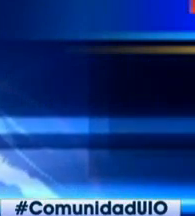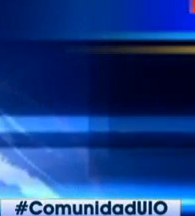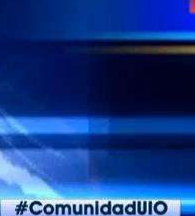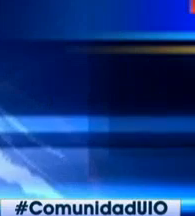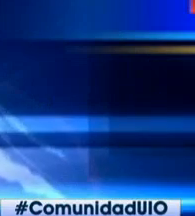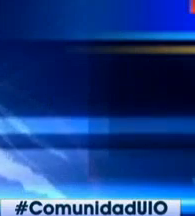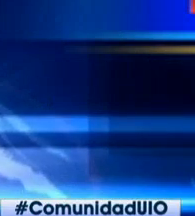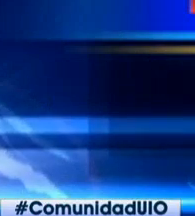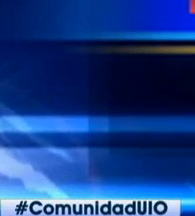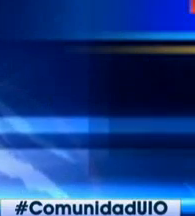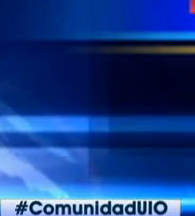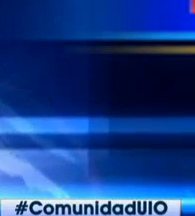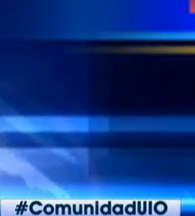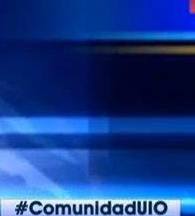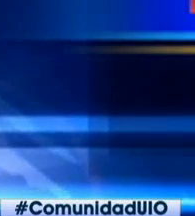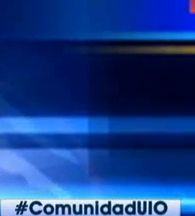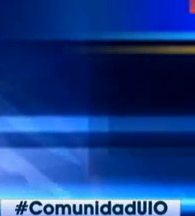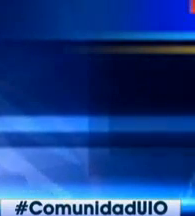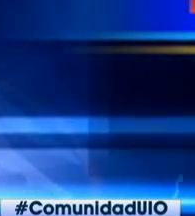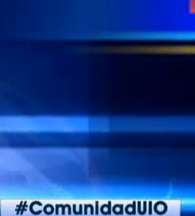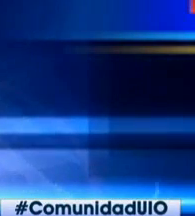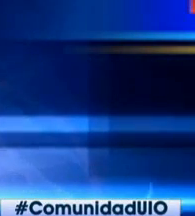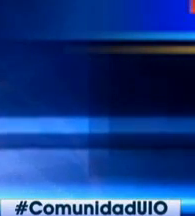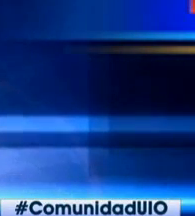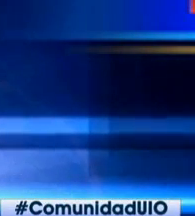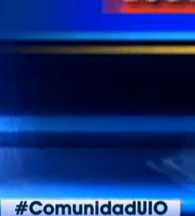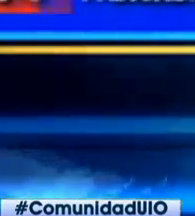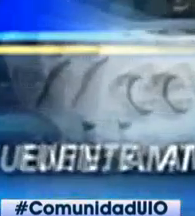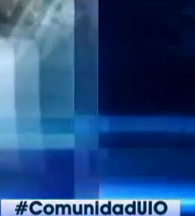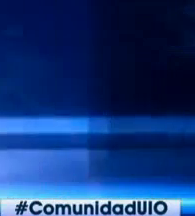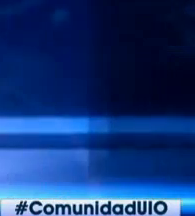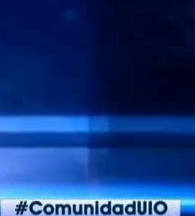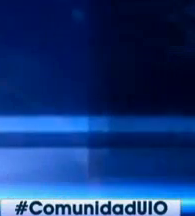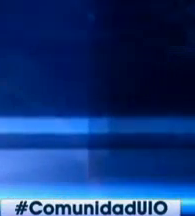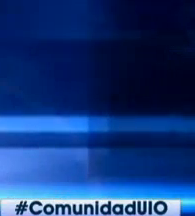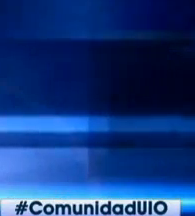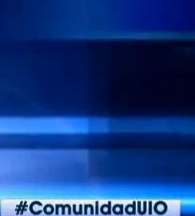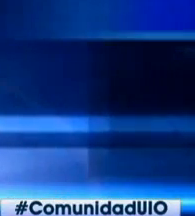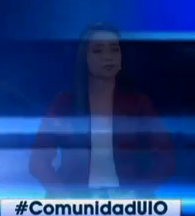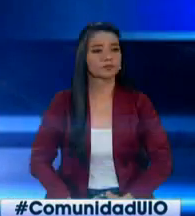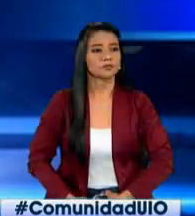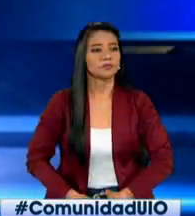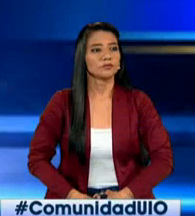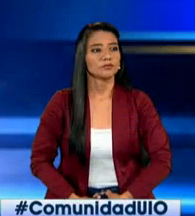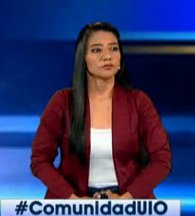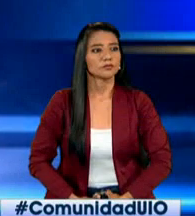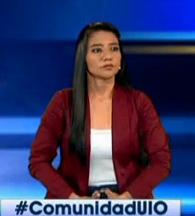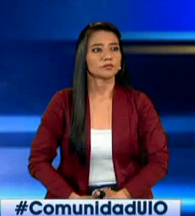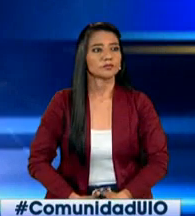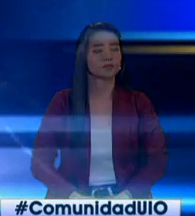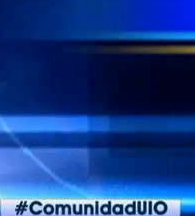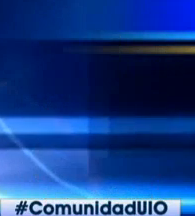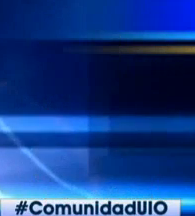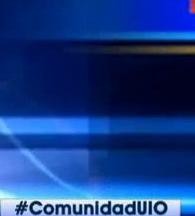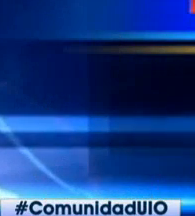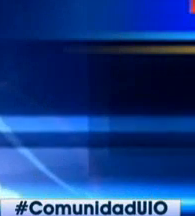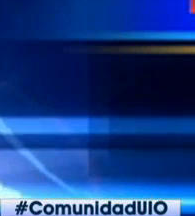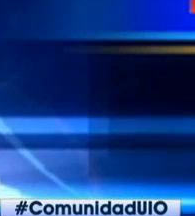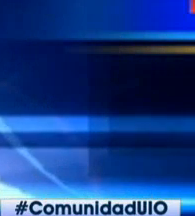y 8.890 heridos. En el 2015 las cifras fueron 14.750